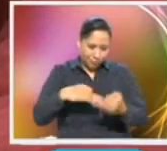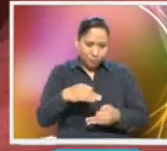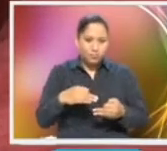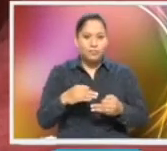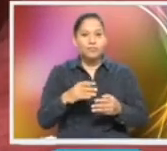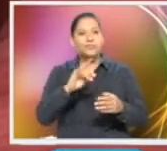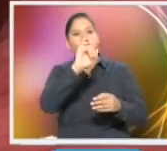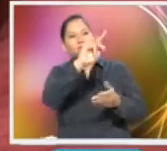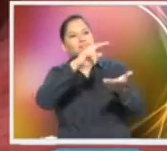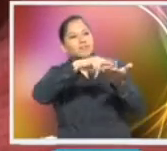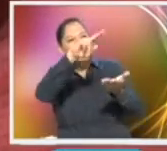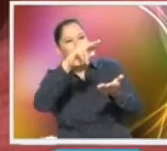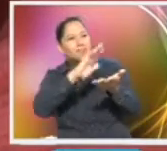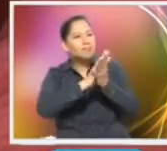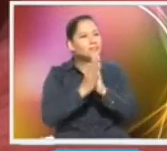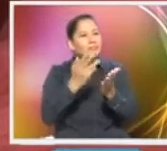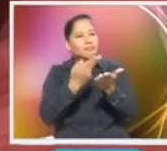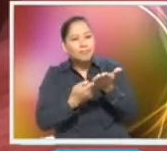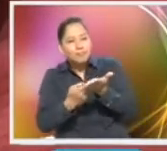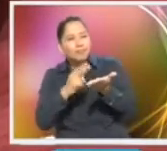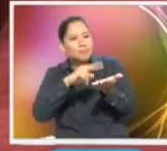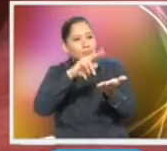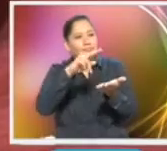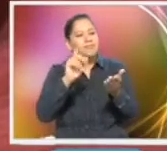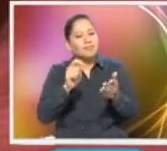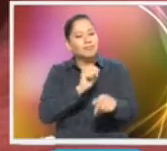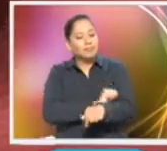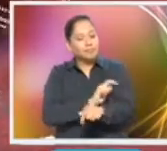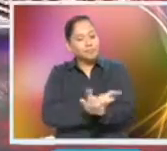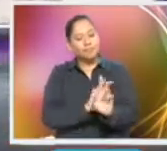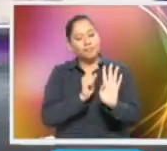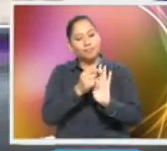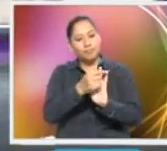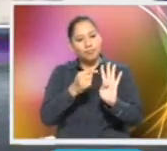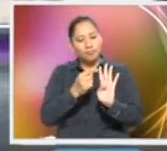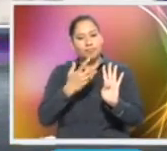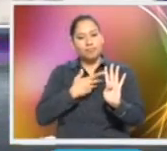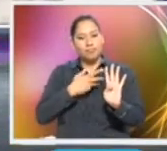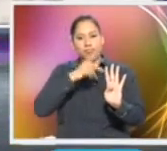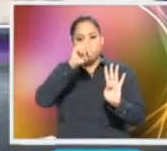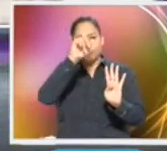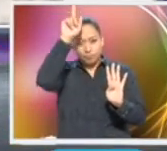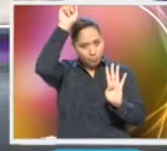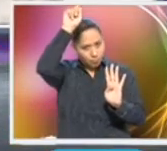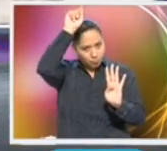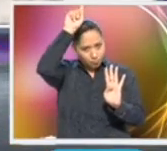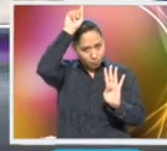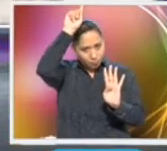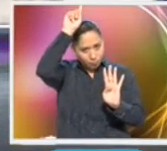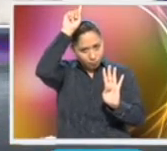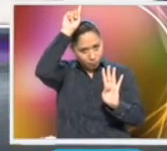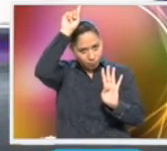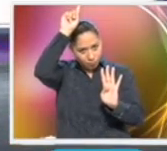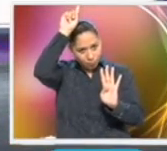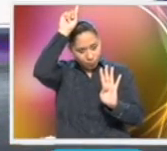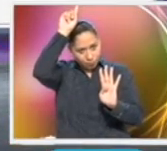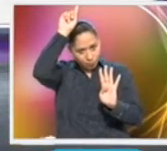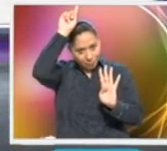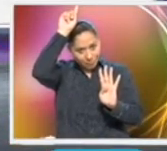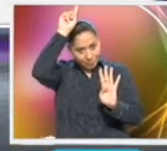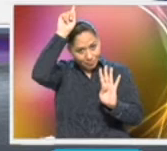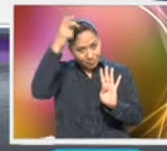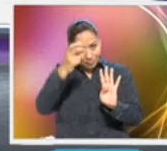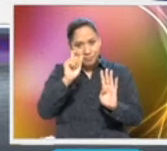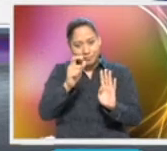los cuadros y todas las representaciones que se hacen de los apóstoles tienen una lengüita de fuego en la cabeza. Ajá. Ese